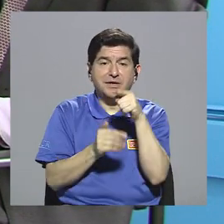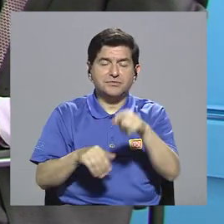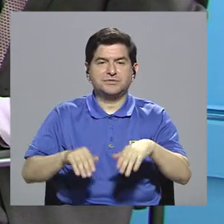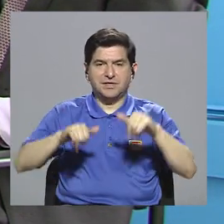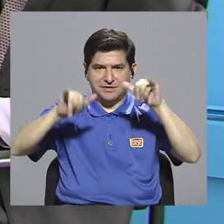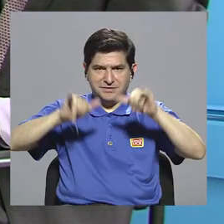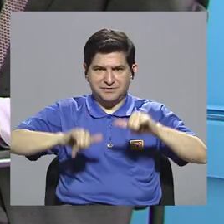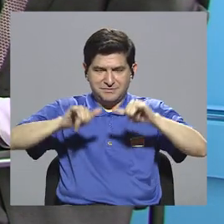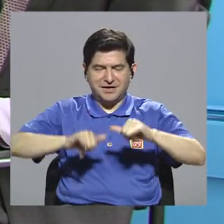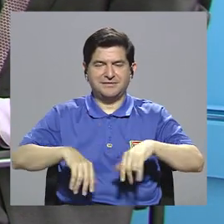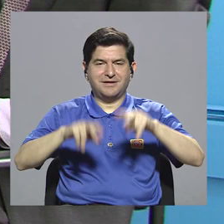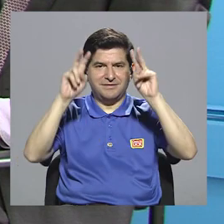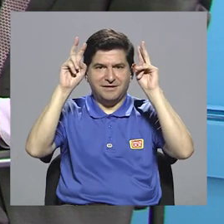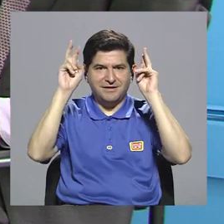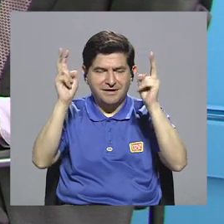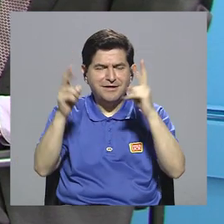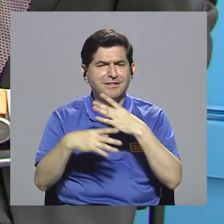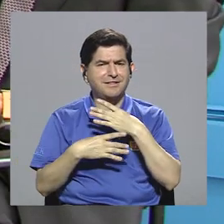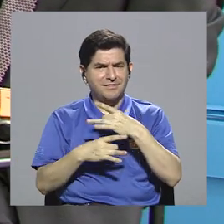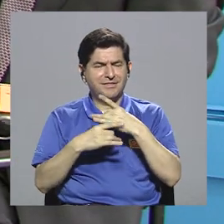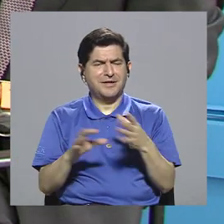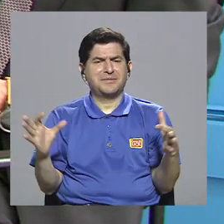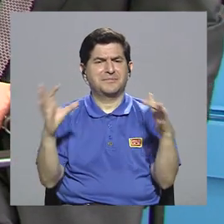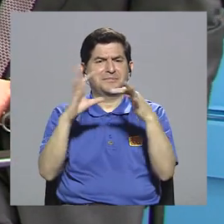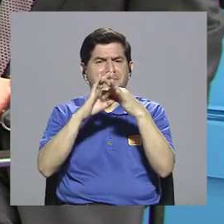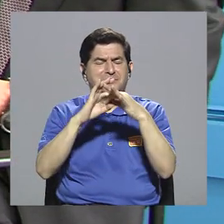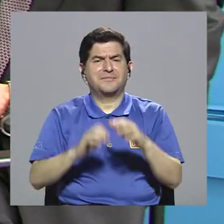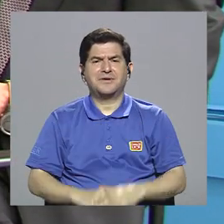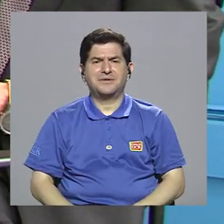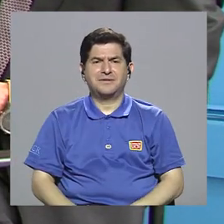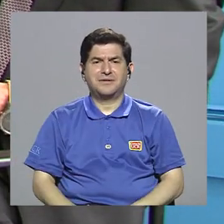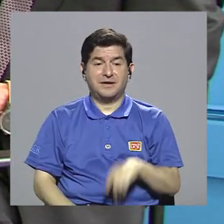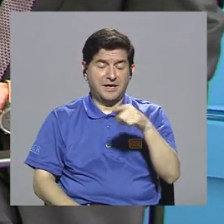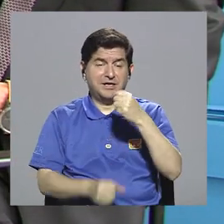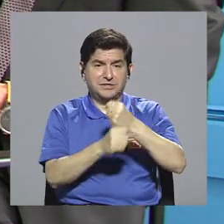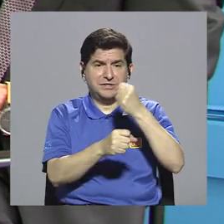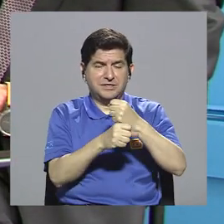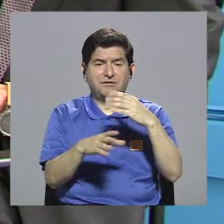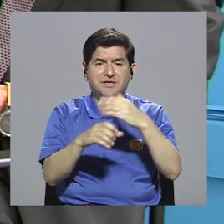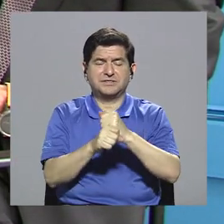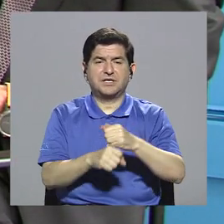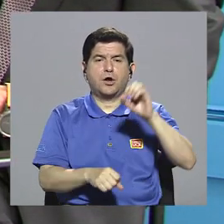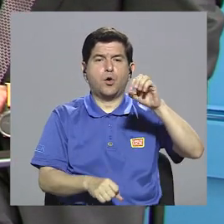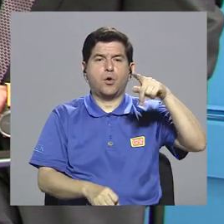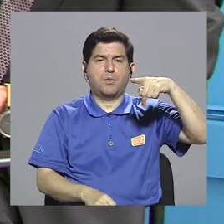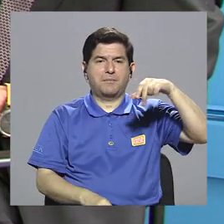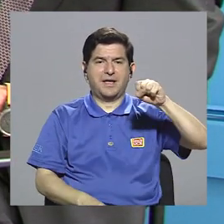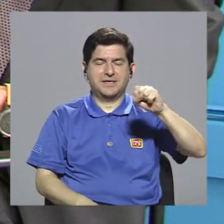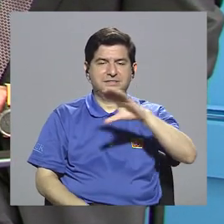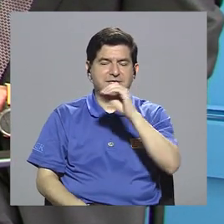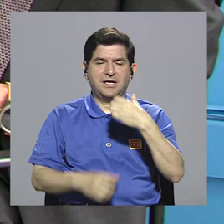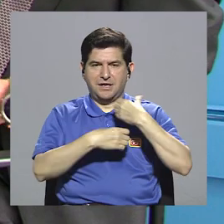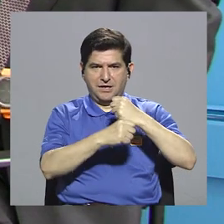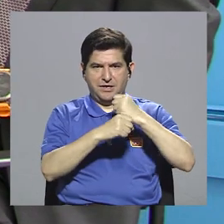que continúen con este tema interesante acerca de este trabajo que está haciendo la ope s con las municipalidades en las